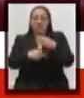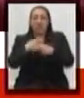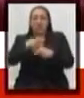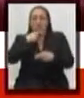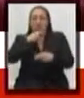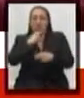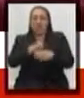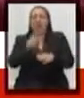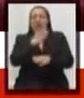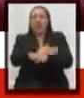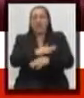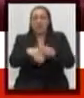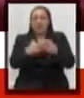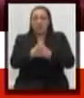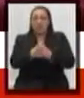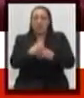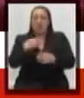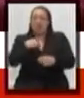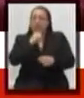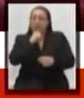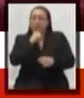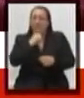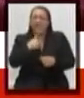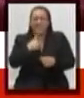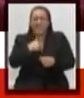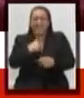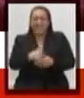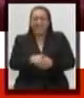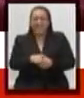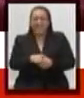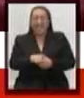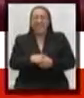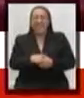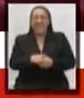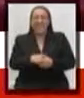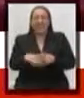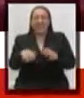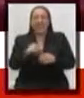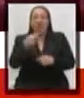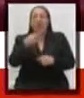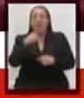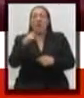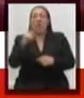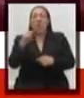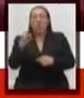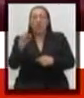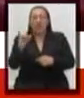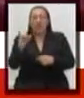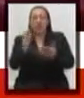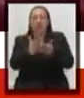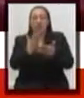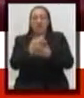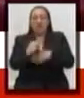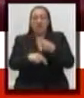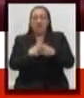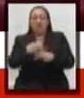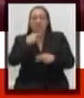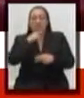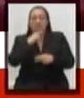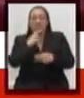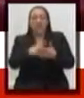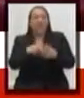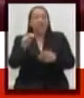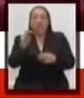Mujeres que existía entonces. Miren qué vieja soy. Había Guadalupe y el Colegio Nacional de Mujeres, que